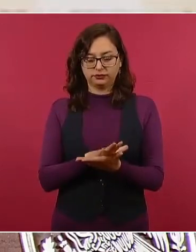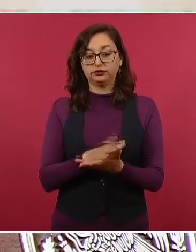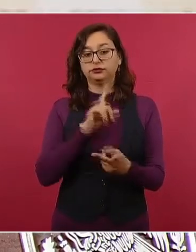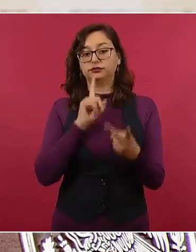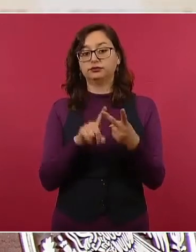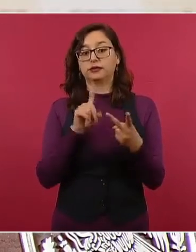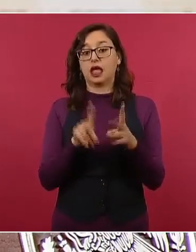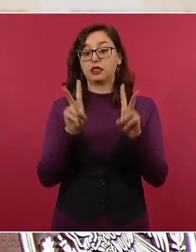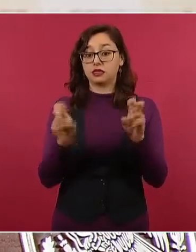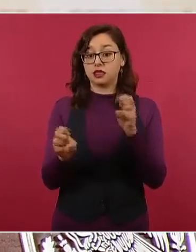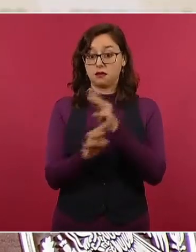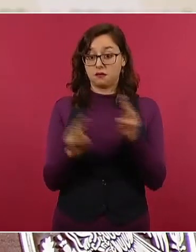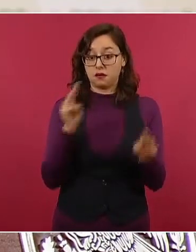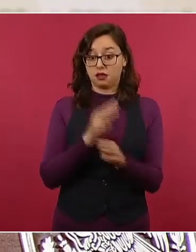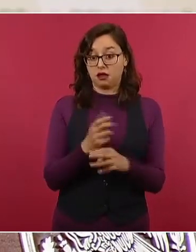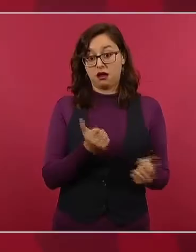balasto